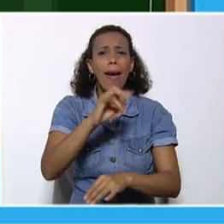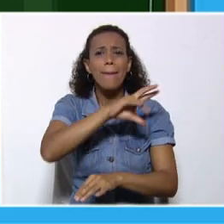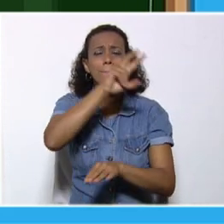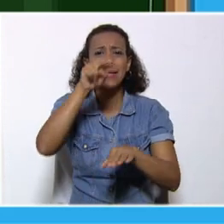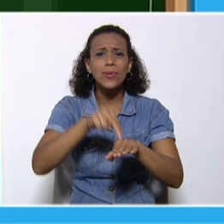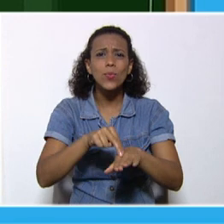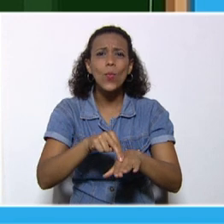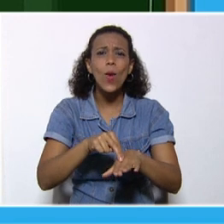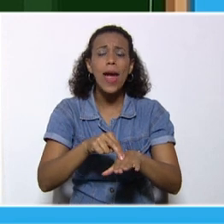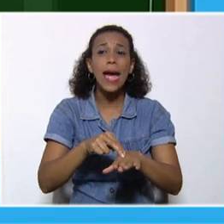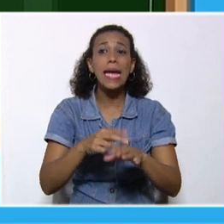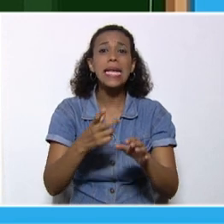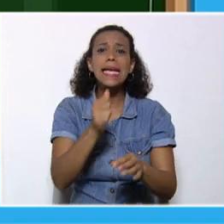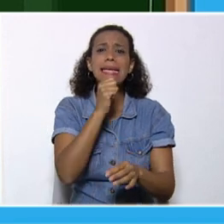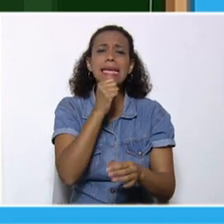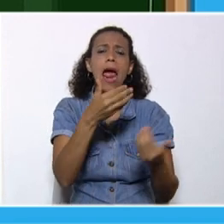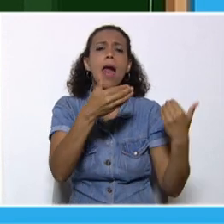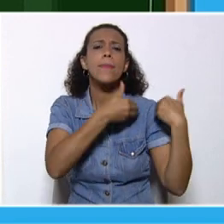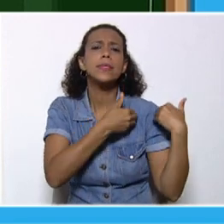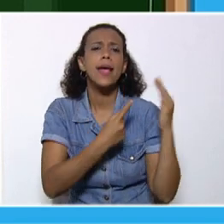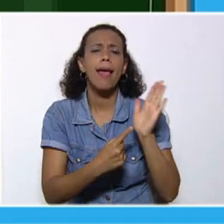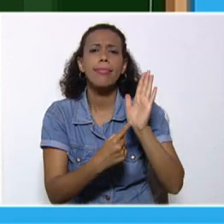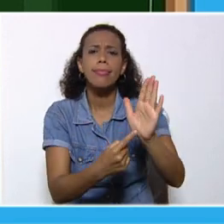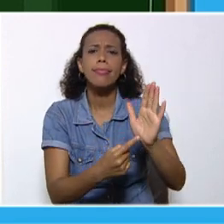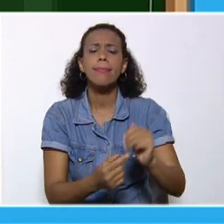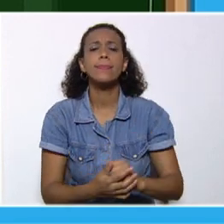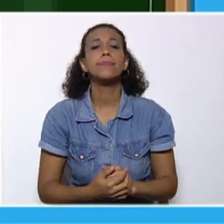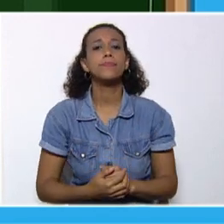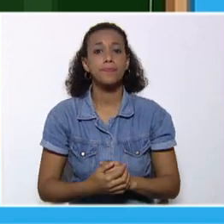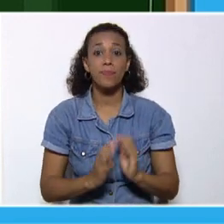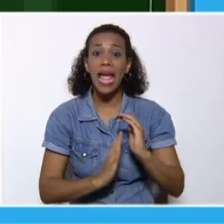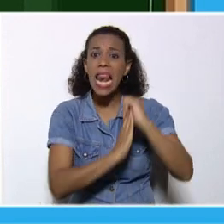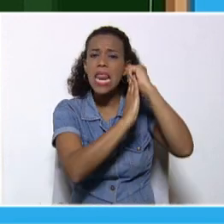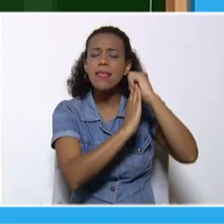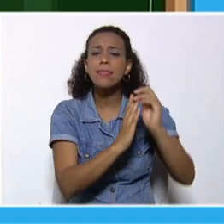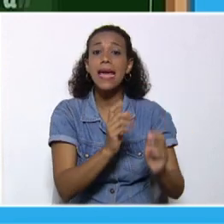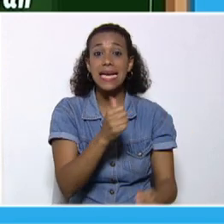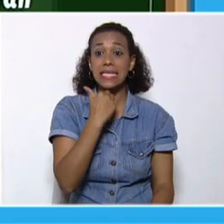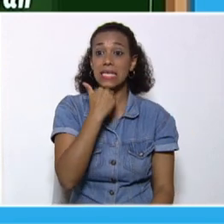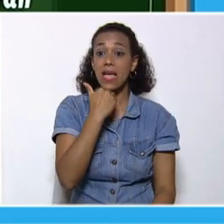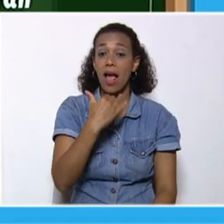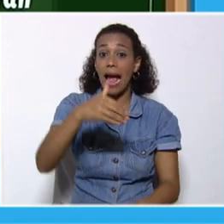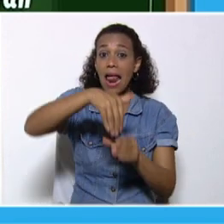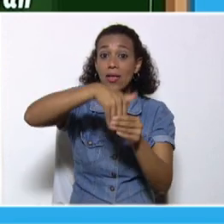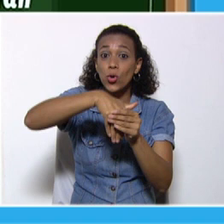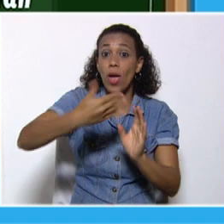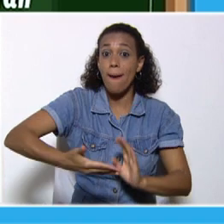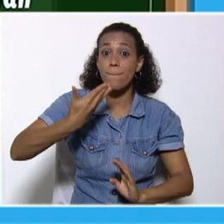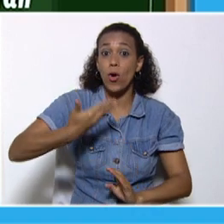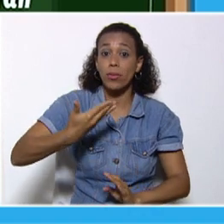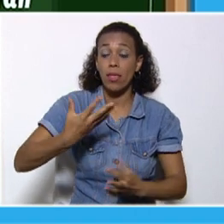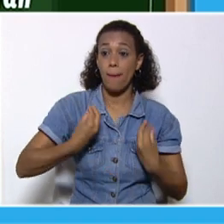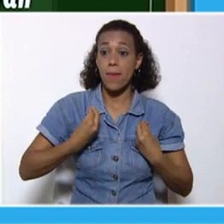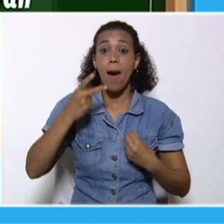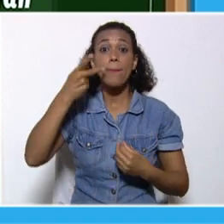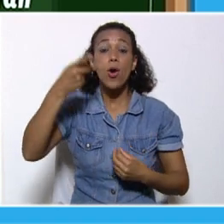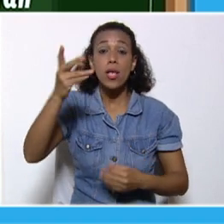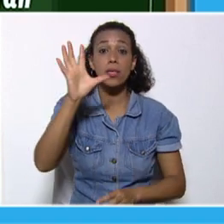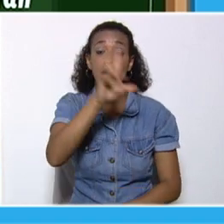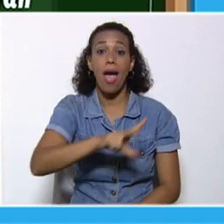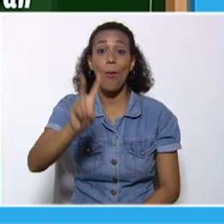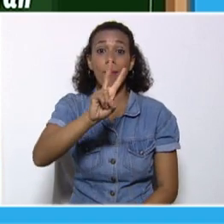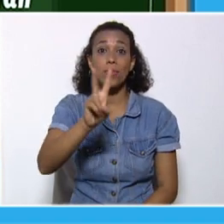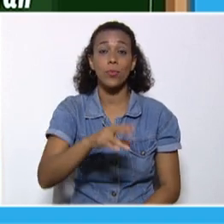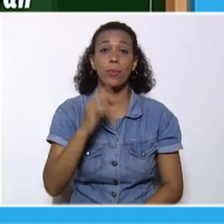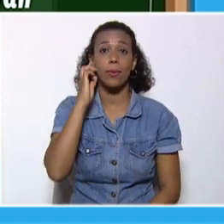Venezuela y los entes que los representan. También se acercan unas elecciones importantes para la vida política del país.